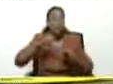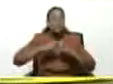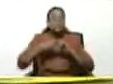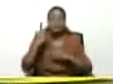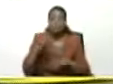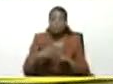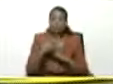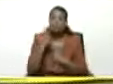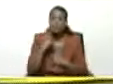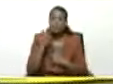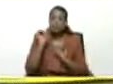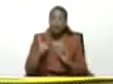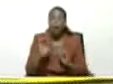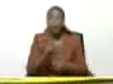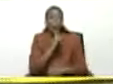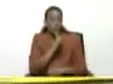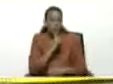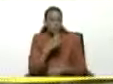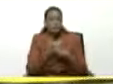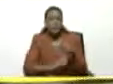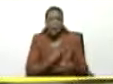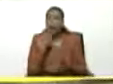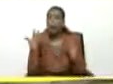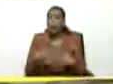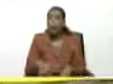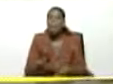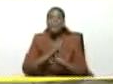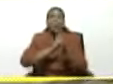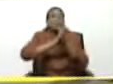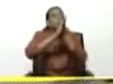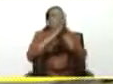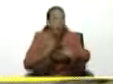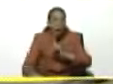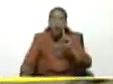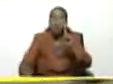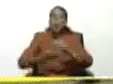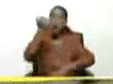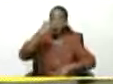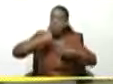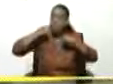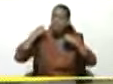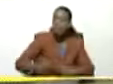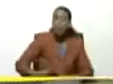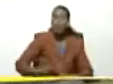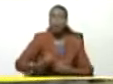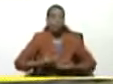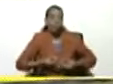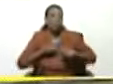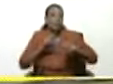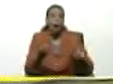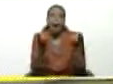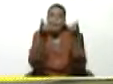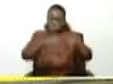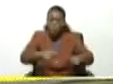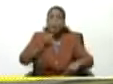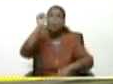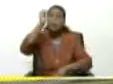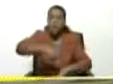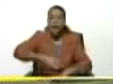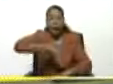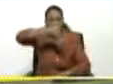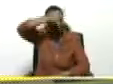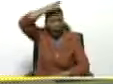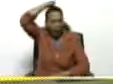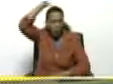crisis con dificultades aquí estamos con usted resado y apostamos al gallo